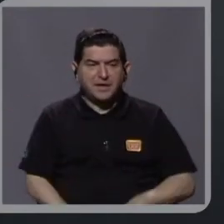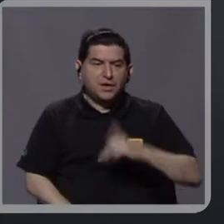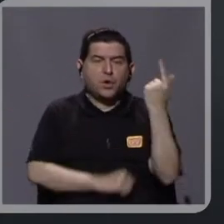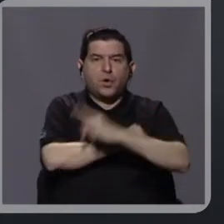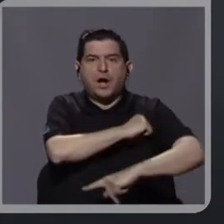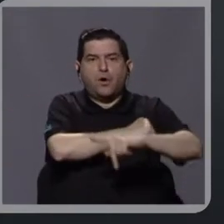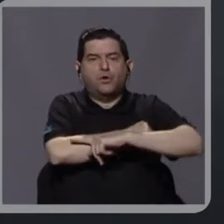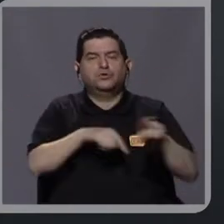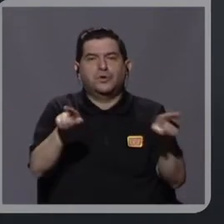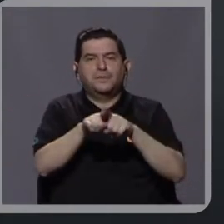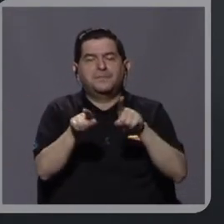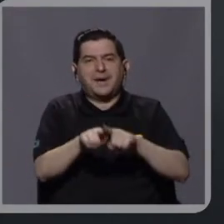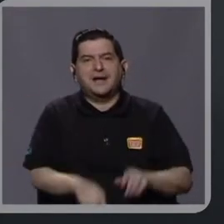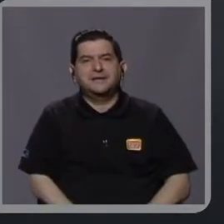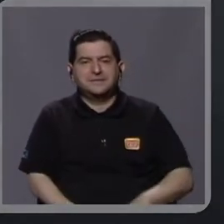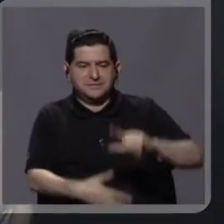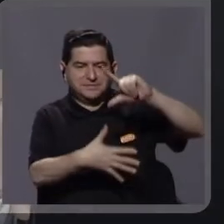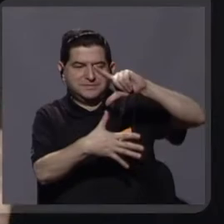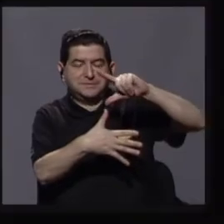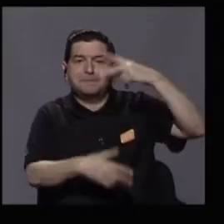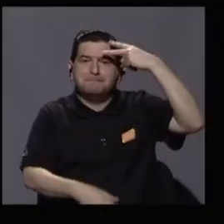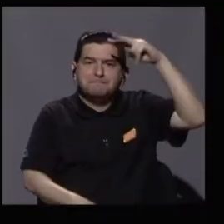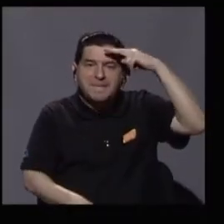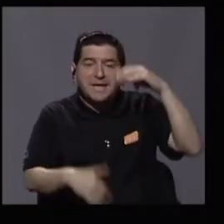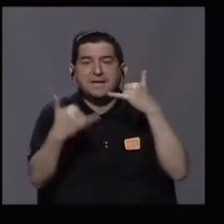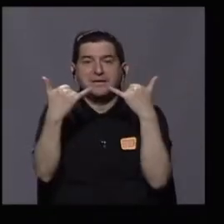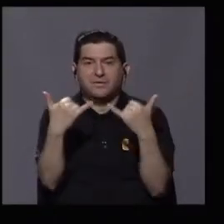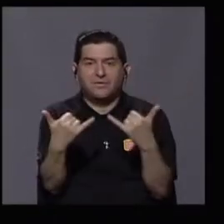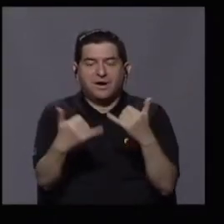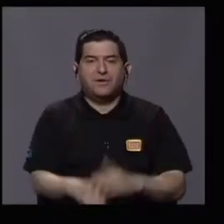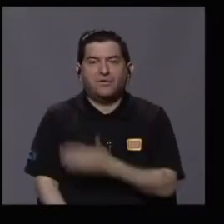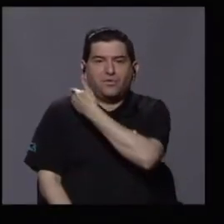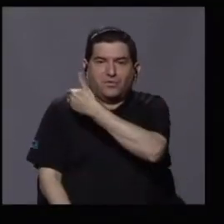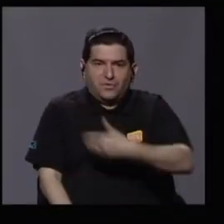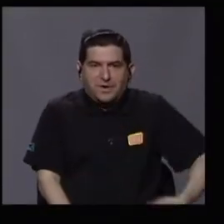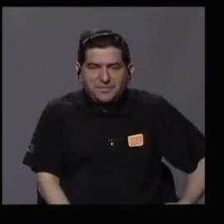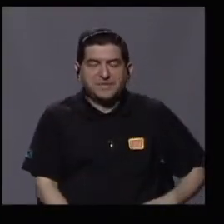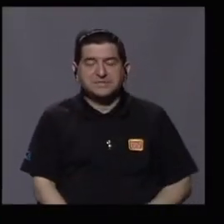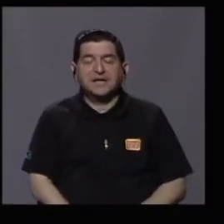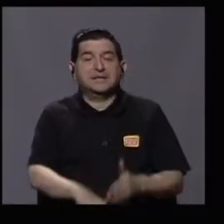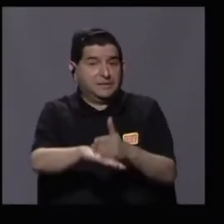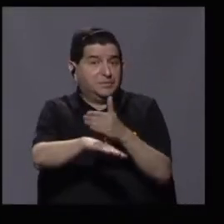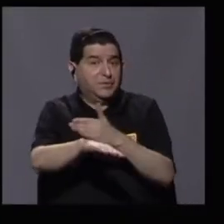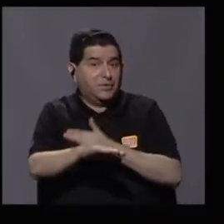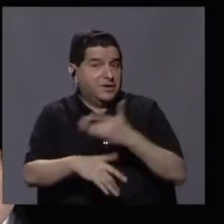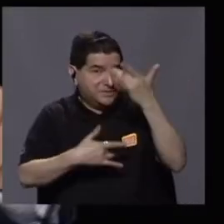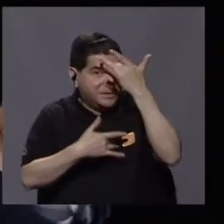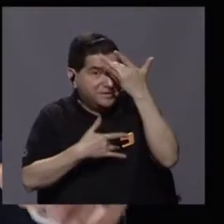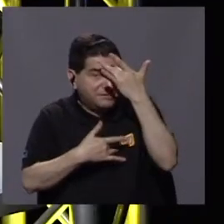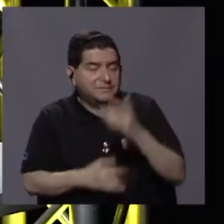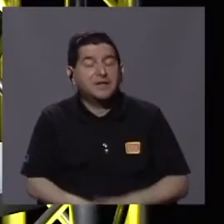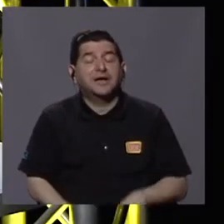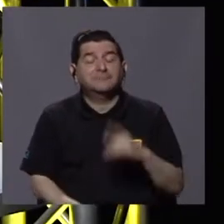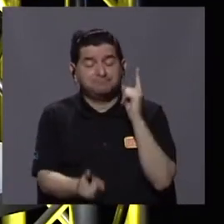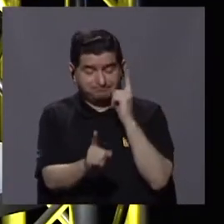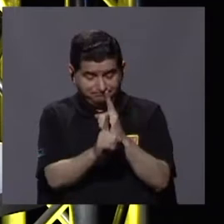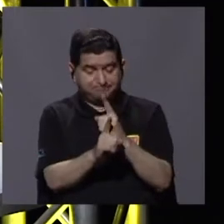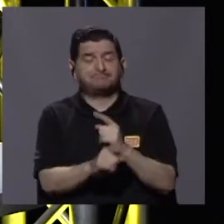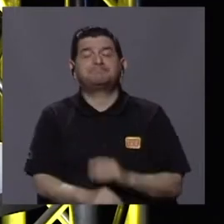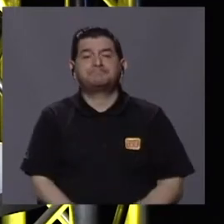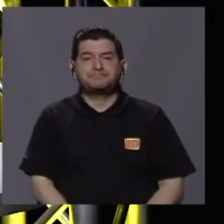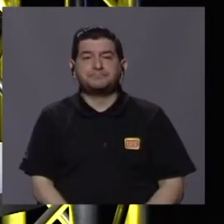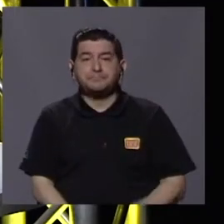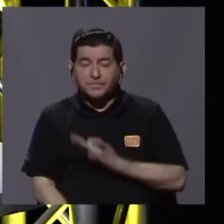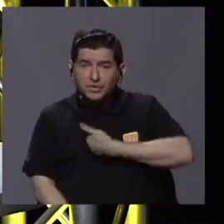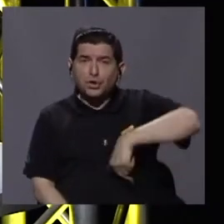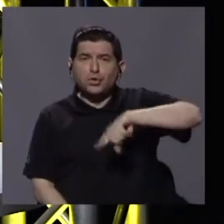países de américa latina méxico y en estos días el presidente recién se recupera también es así estamos